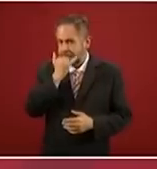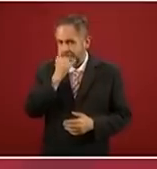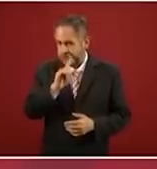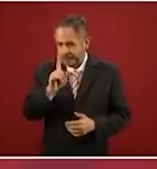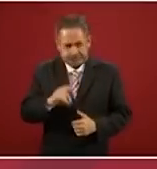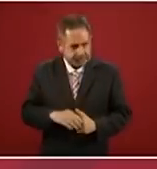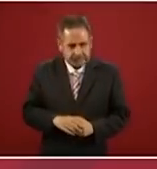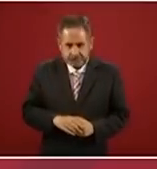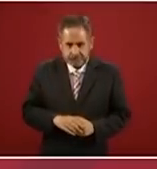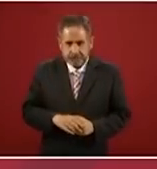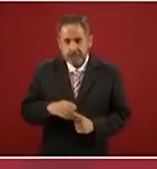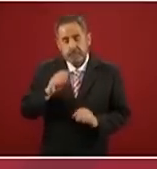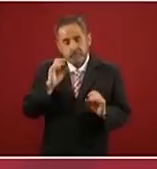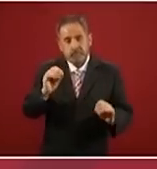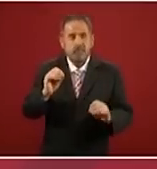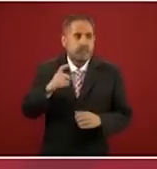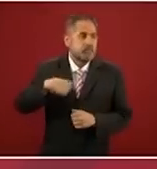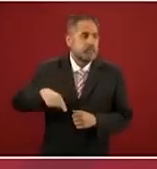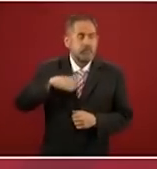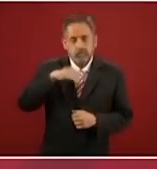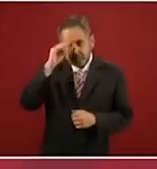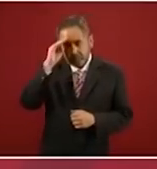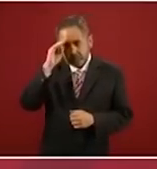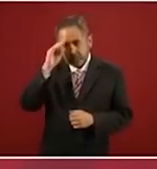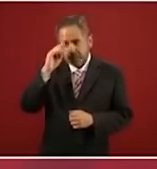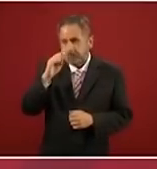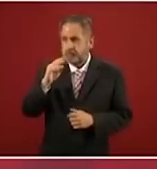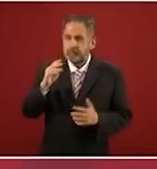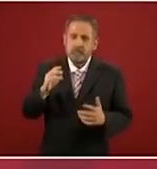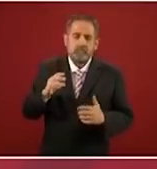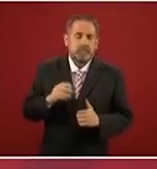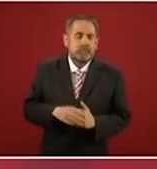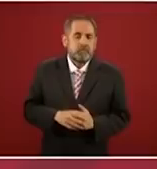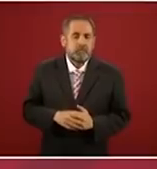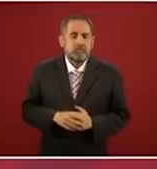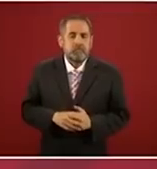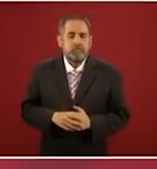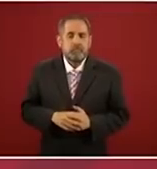o que nos quedáramos este tiempo de él